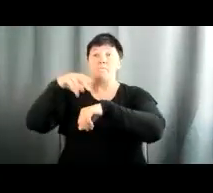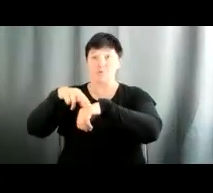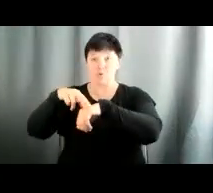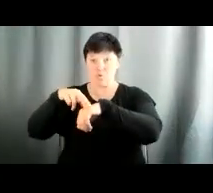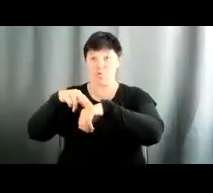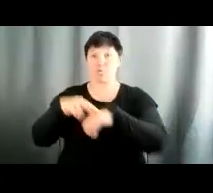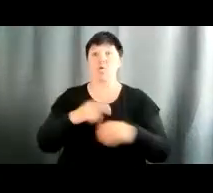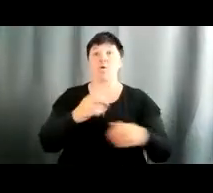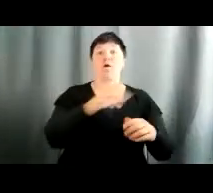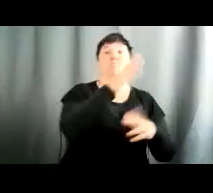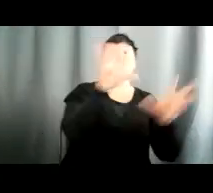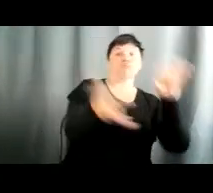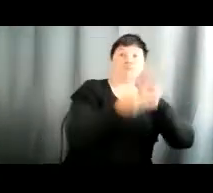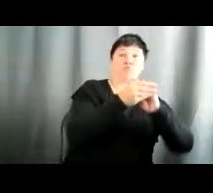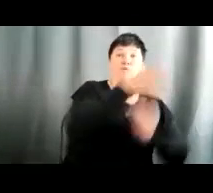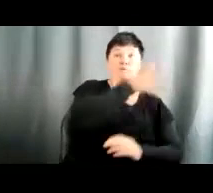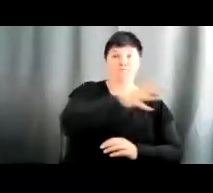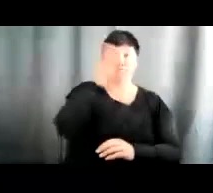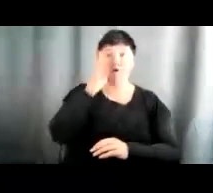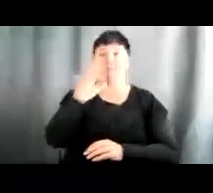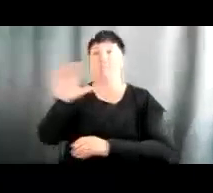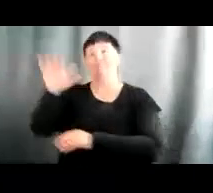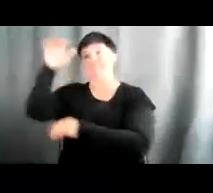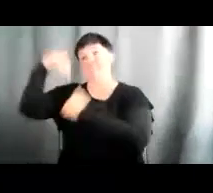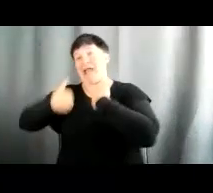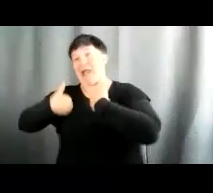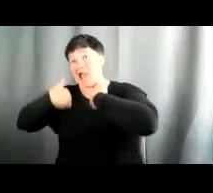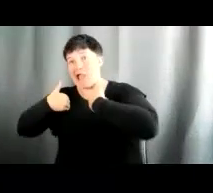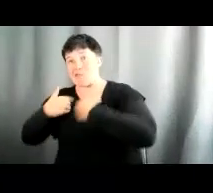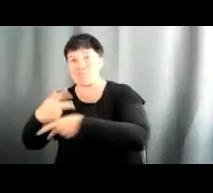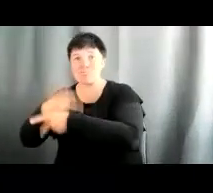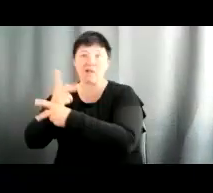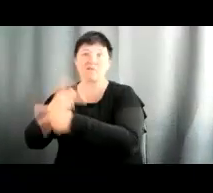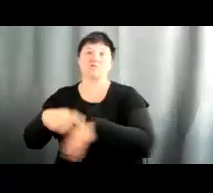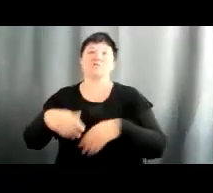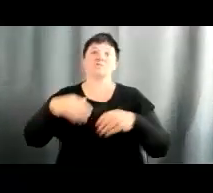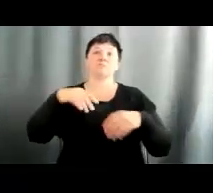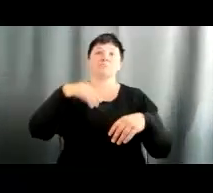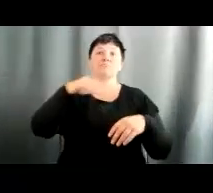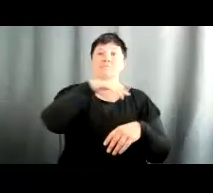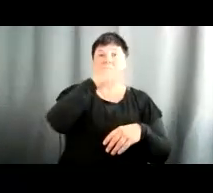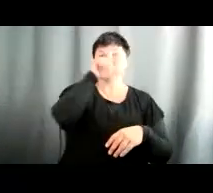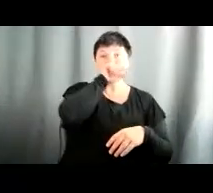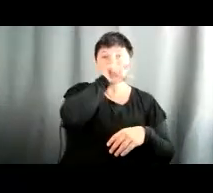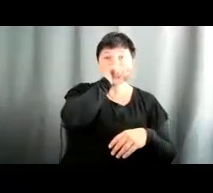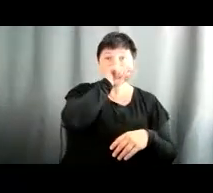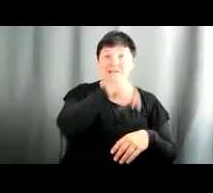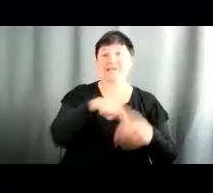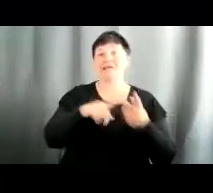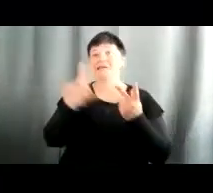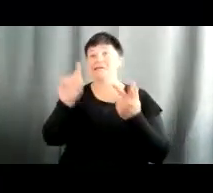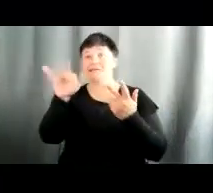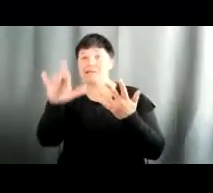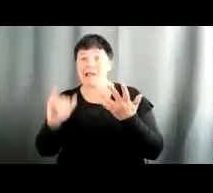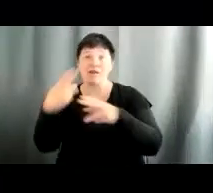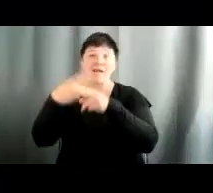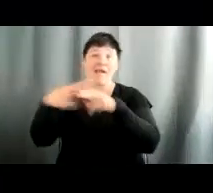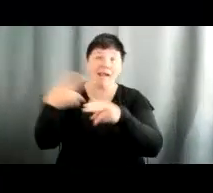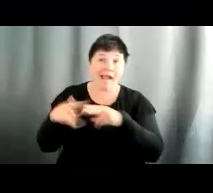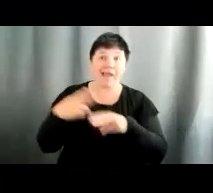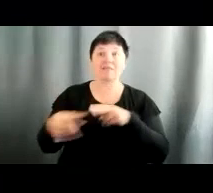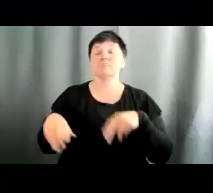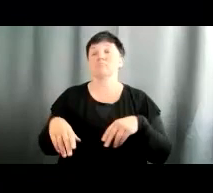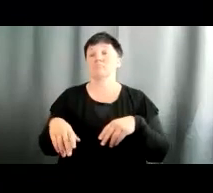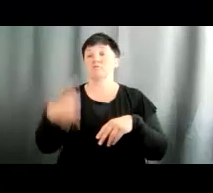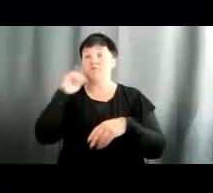granjas, ganado, aves de corral, productos lácteos, hidroponía, huevos, y pronto tendremos más. Y para Puerto